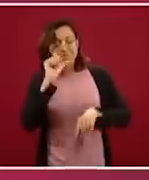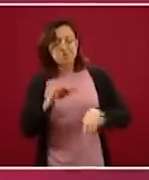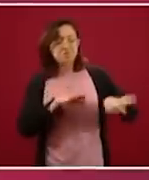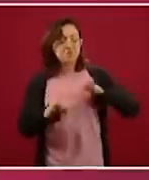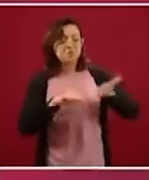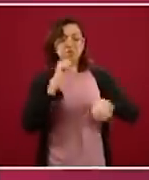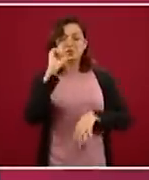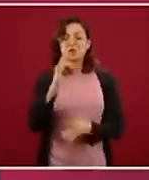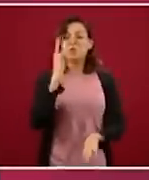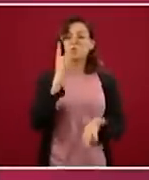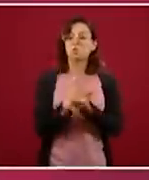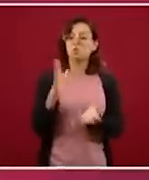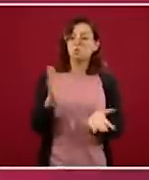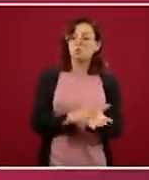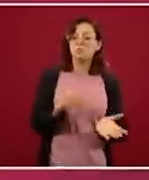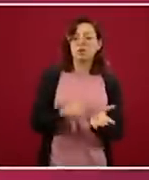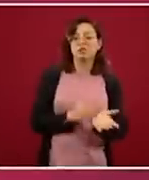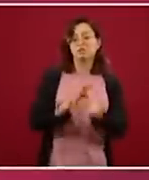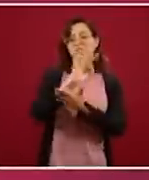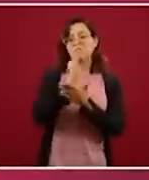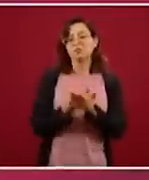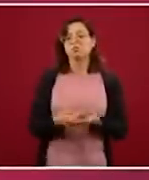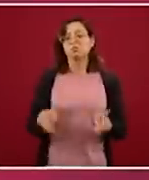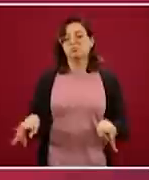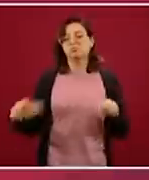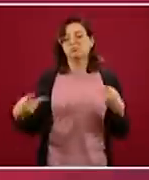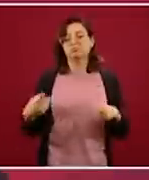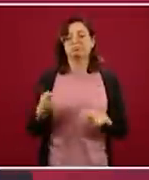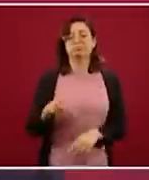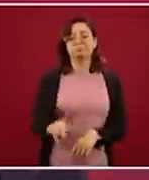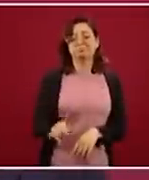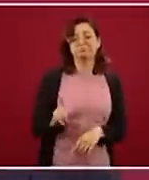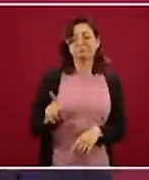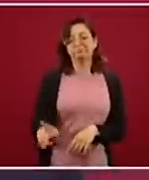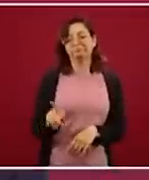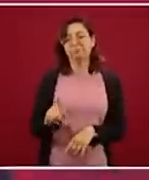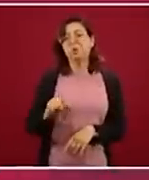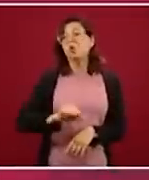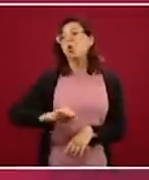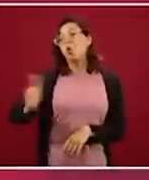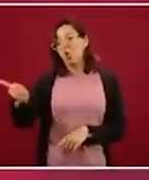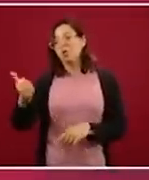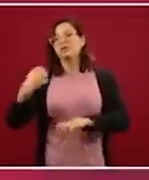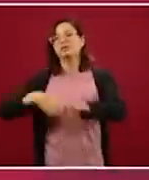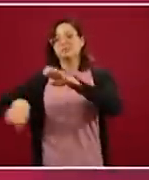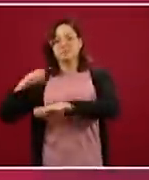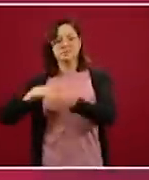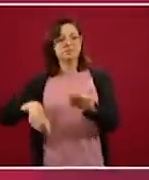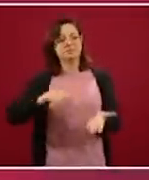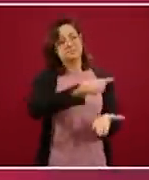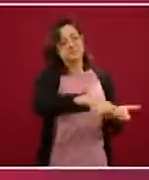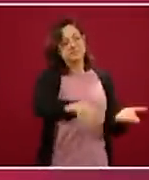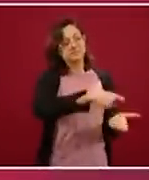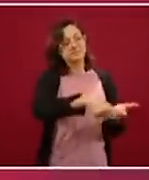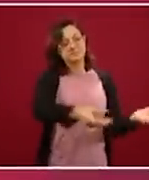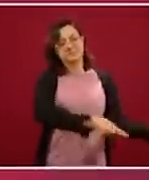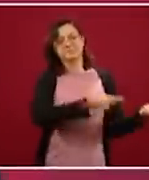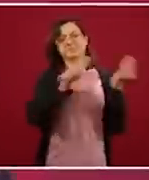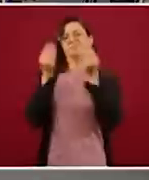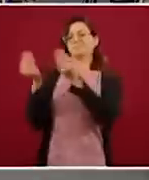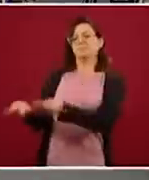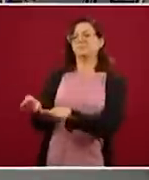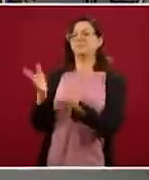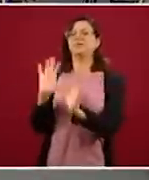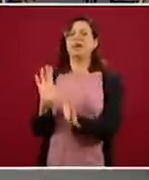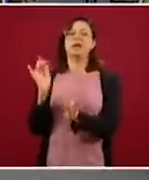es producir papel, entregar esta factura y simular operaciones para efecto que las empresas que deducen operaciones simuladas no paguen o pagan